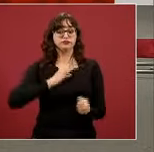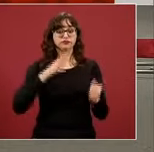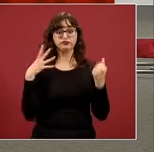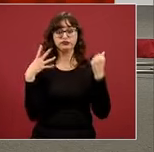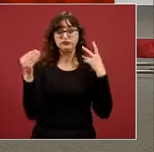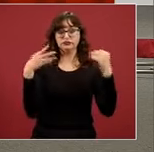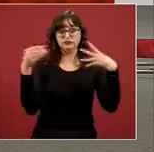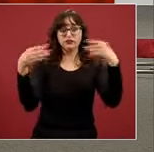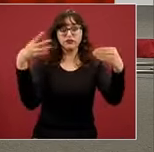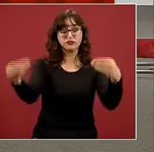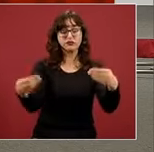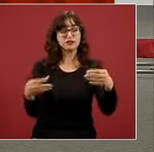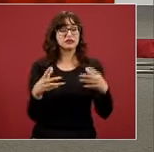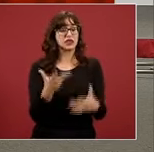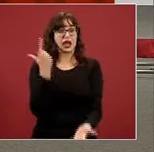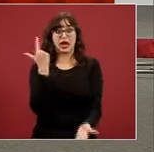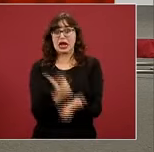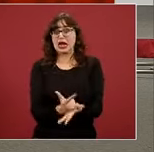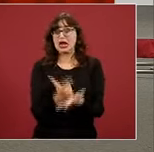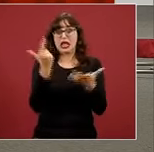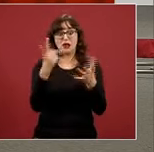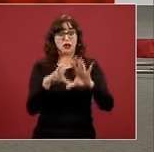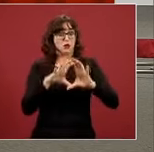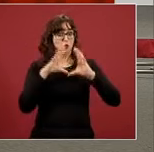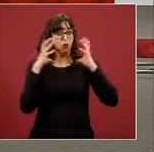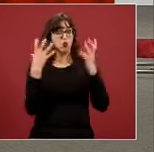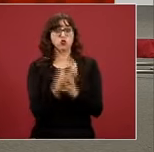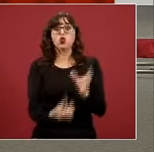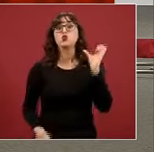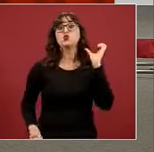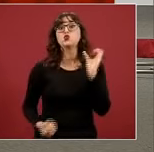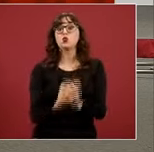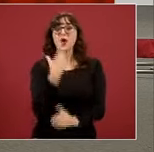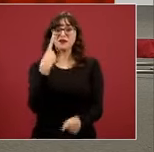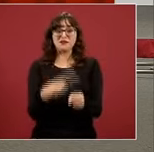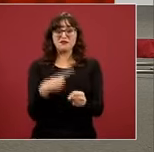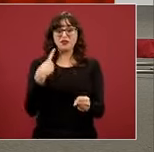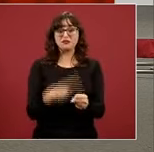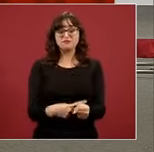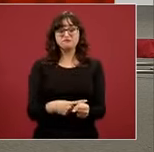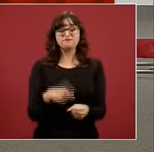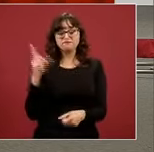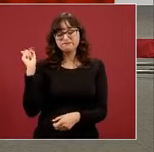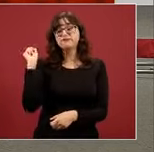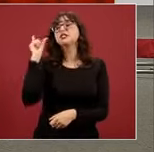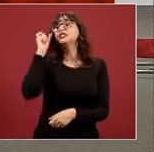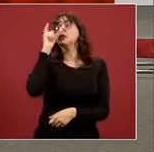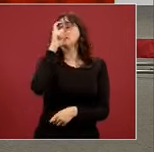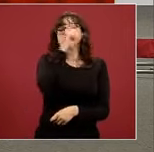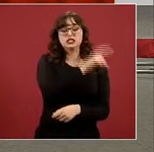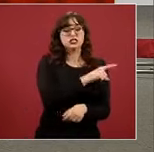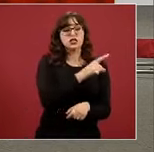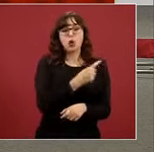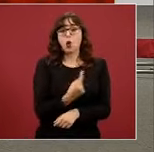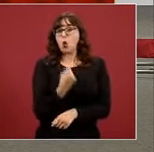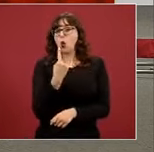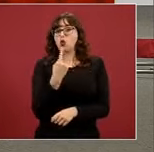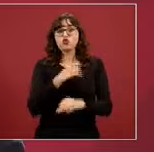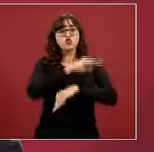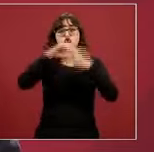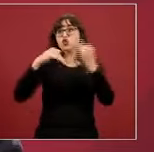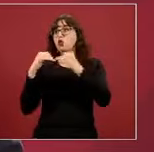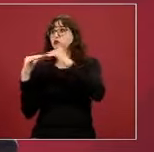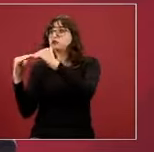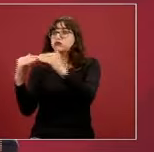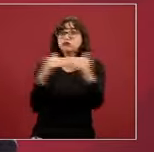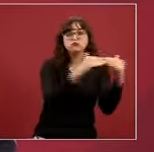una pandemia, cuando se trata también de una enfermedad emergente, es compleja, no hay fórmulas únicas,